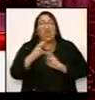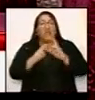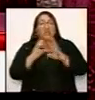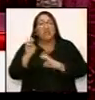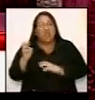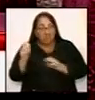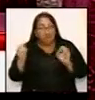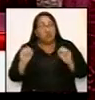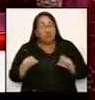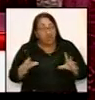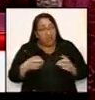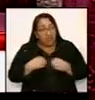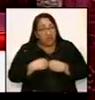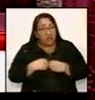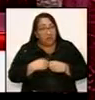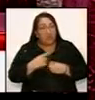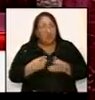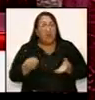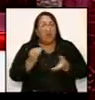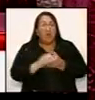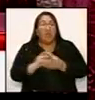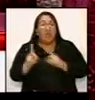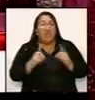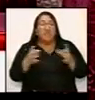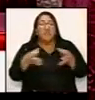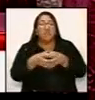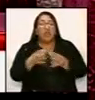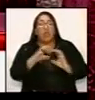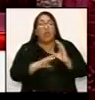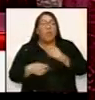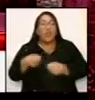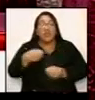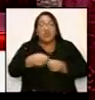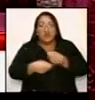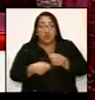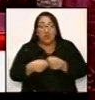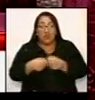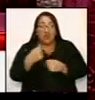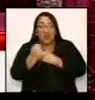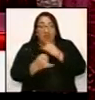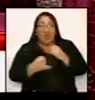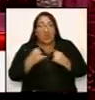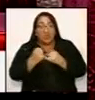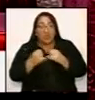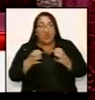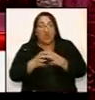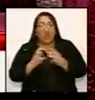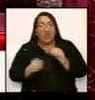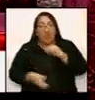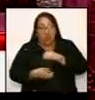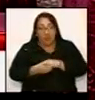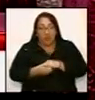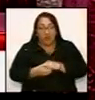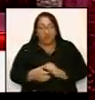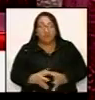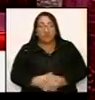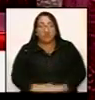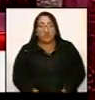Exteriores, que corresponden a las direcciones de cooperación internacional, privilegios e inmunidades y de tratados.